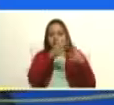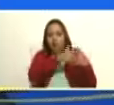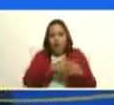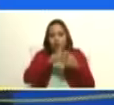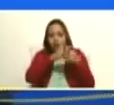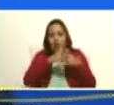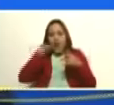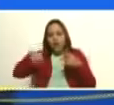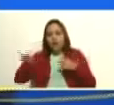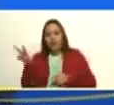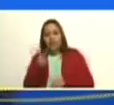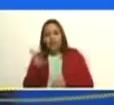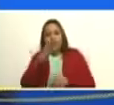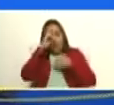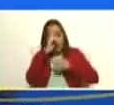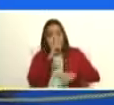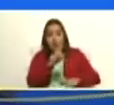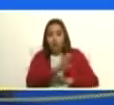de respeto.